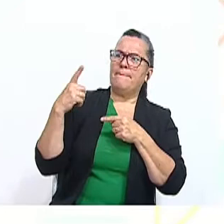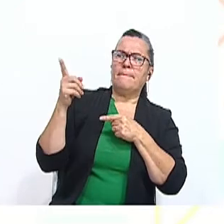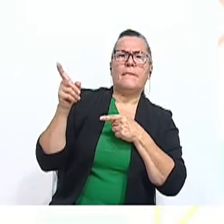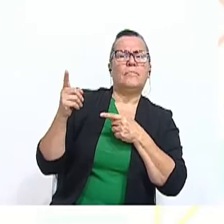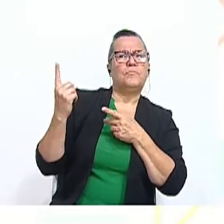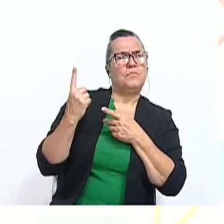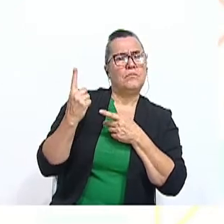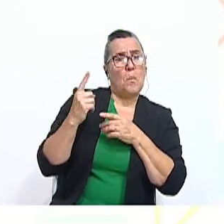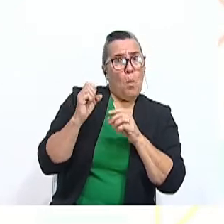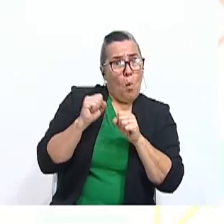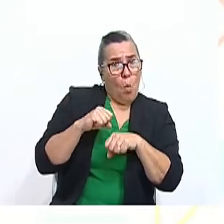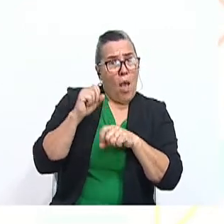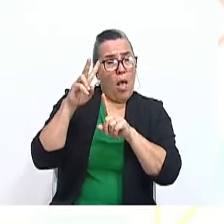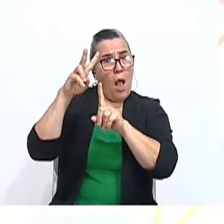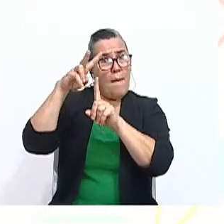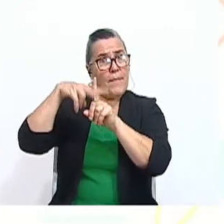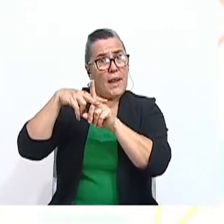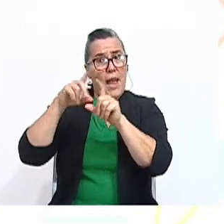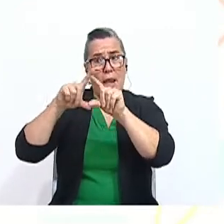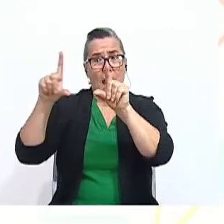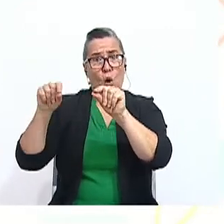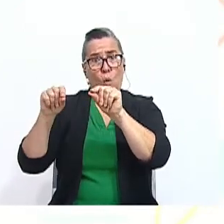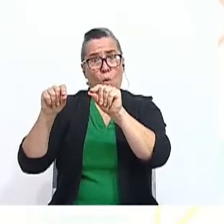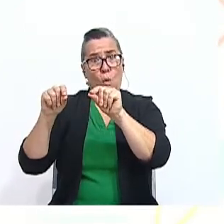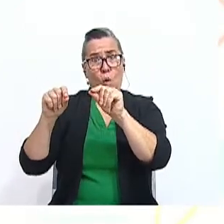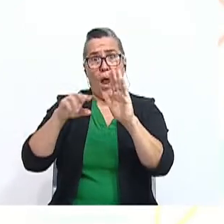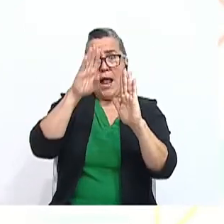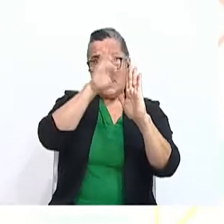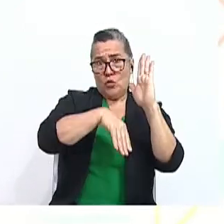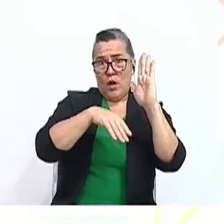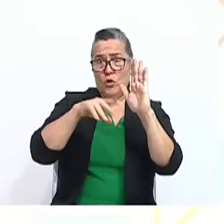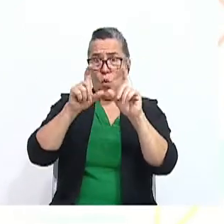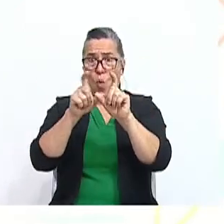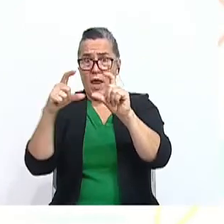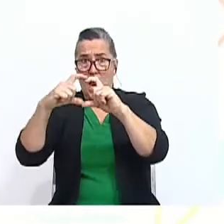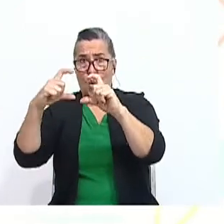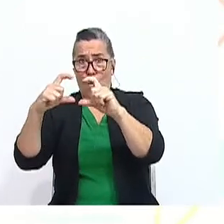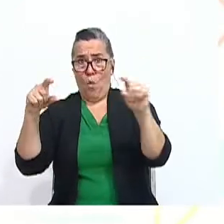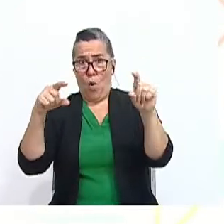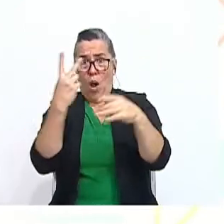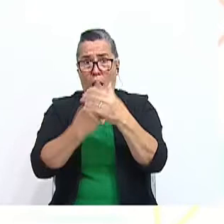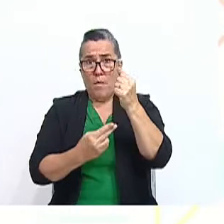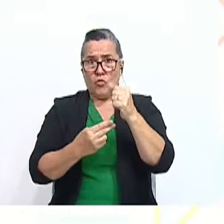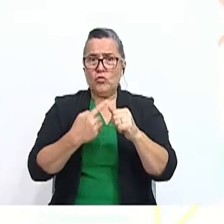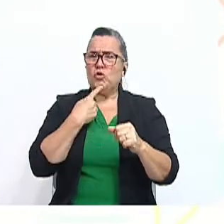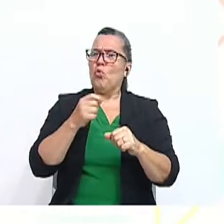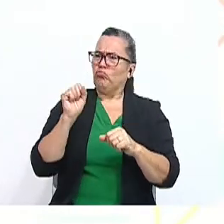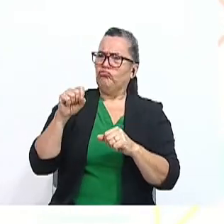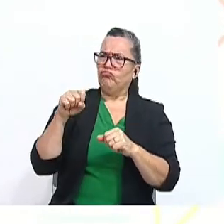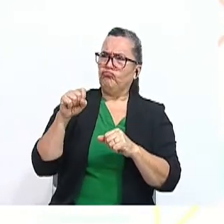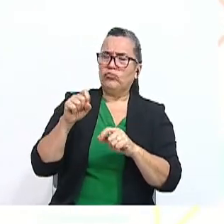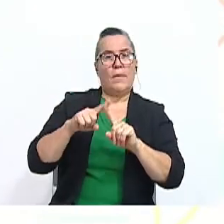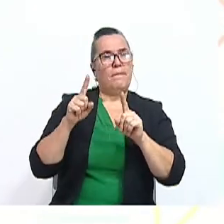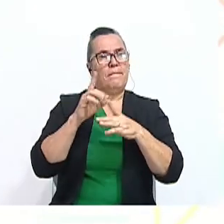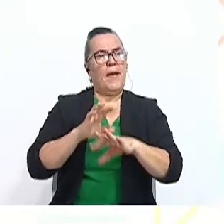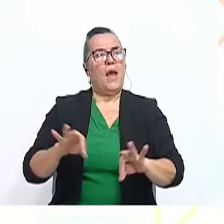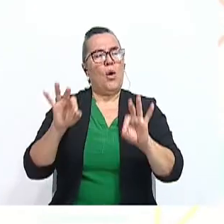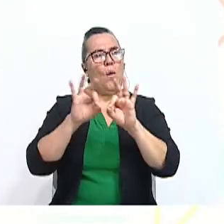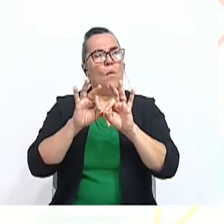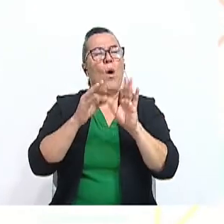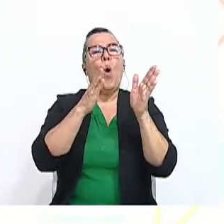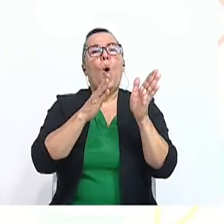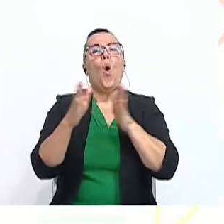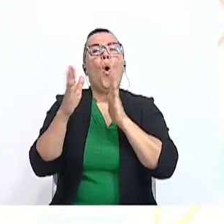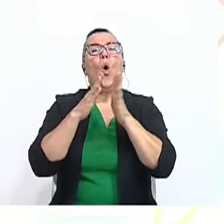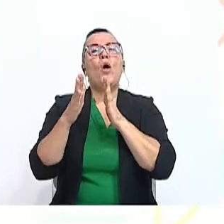me podrán aplicar el cupón y el descuento? Yo, por supuesto, claro que sí. Y le dije, pero es importante el orden